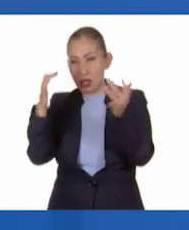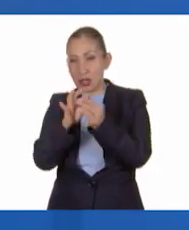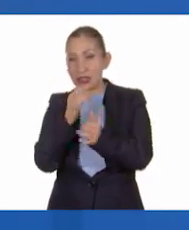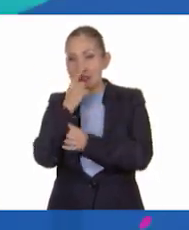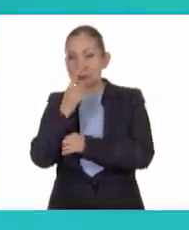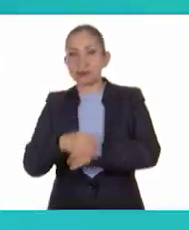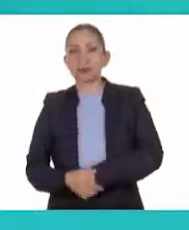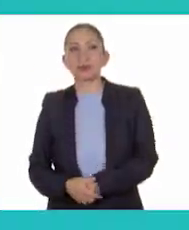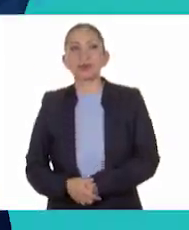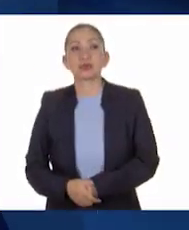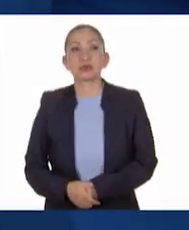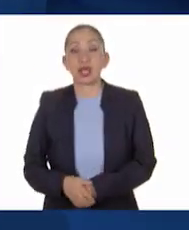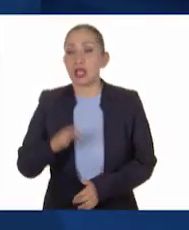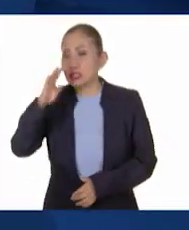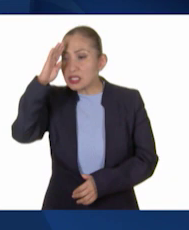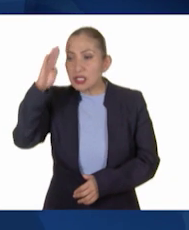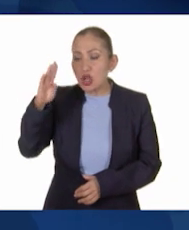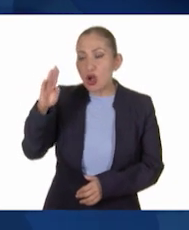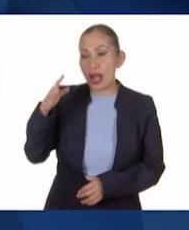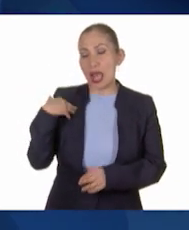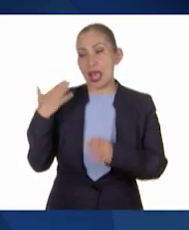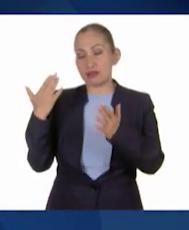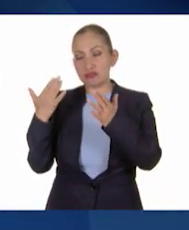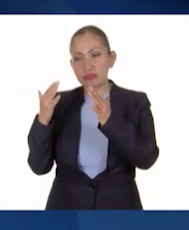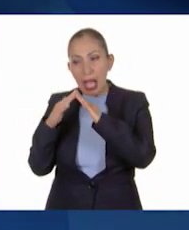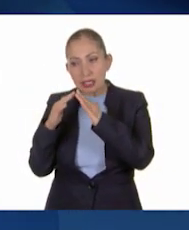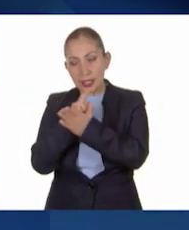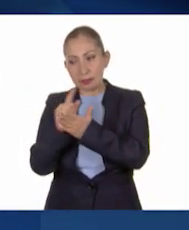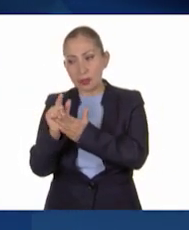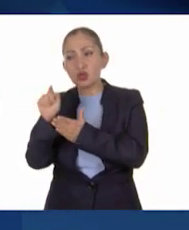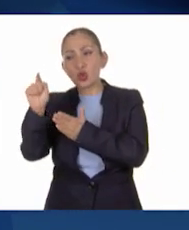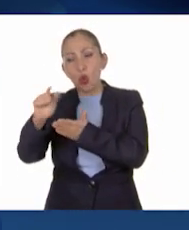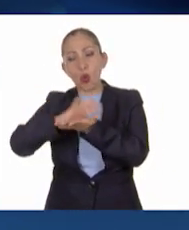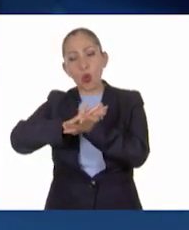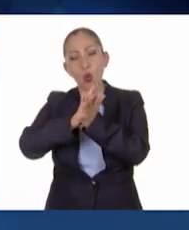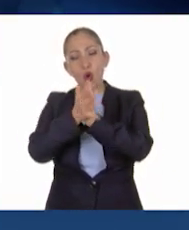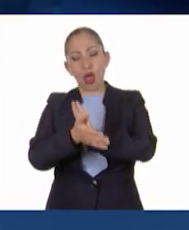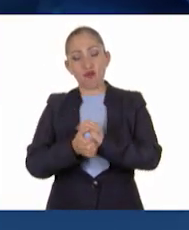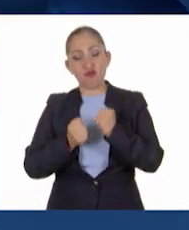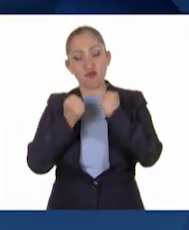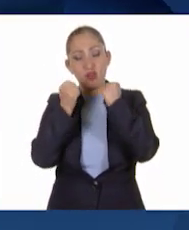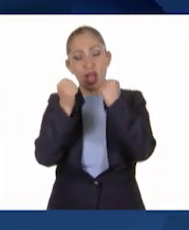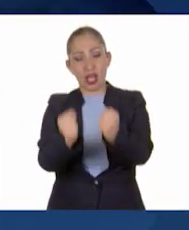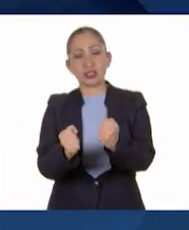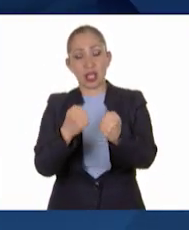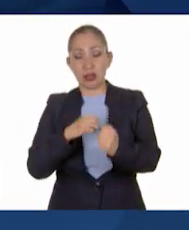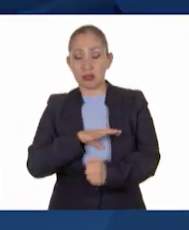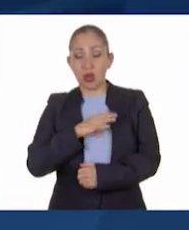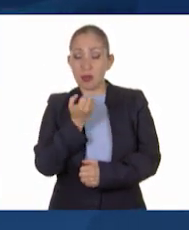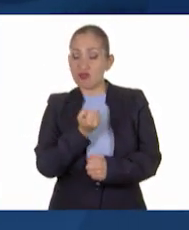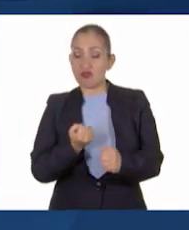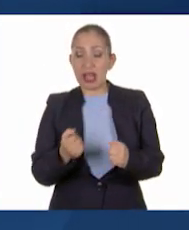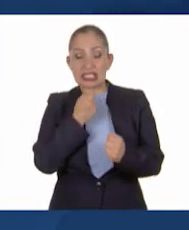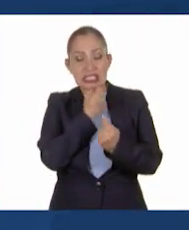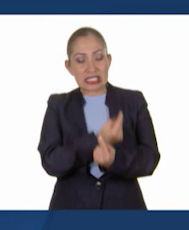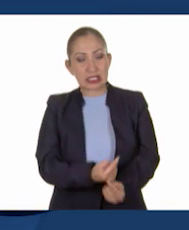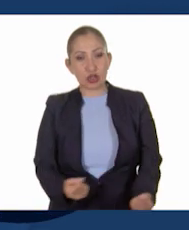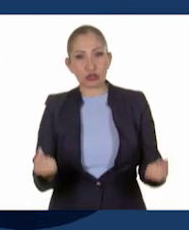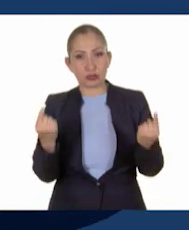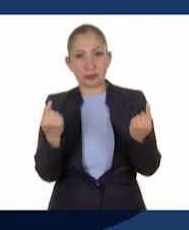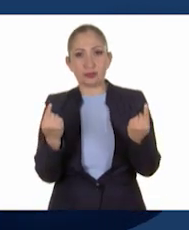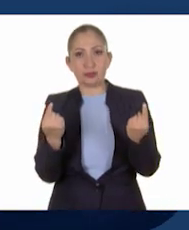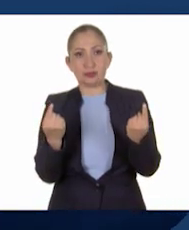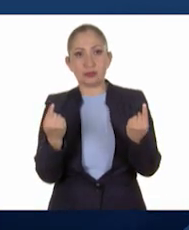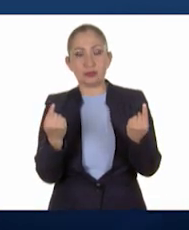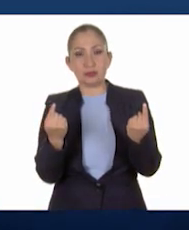dice, señora ama de casa, convierta usted en fuerza motriz la vitalidad de sus niños.